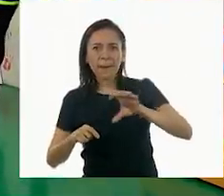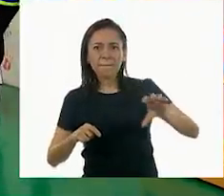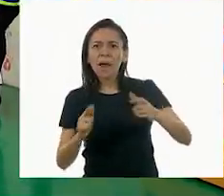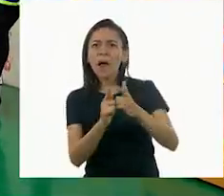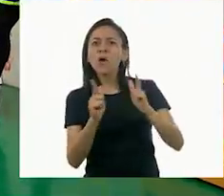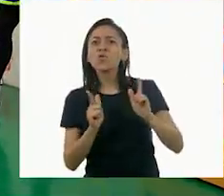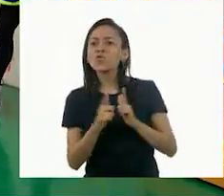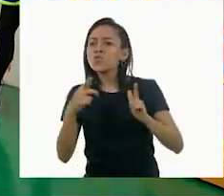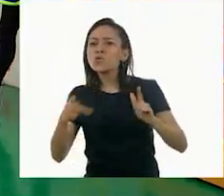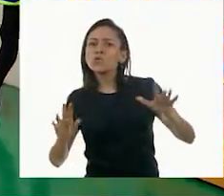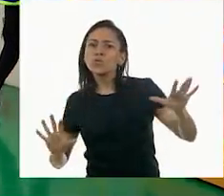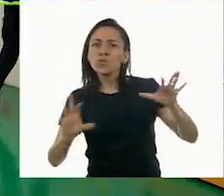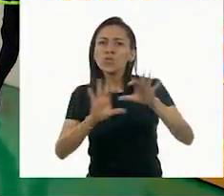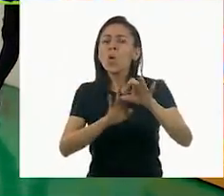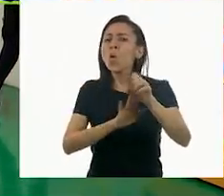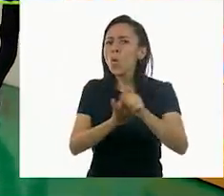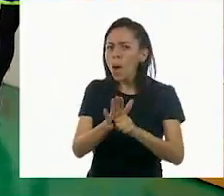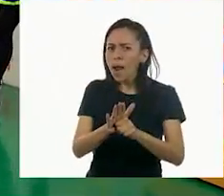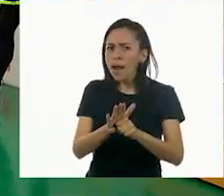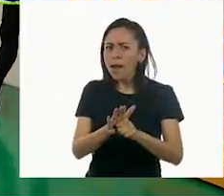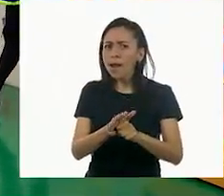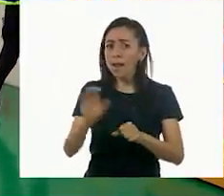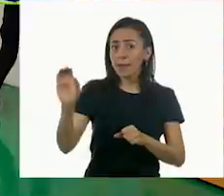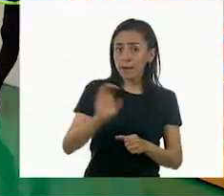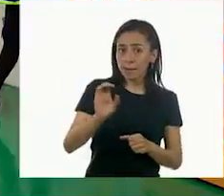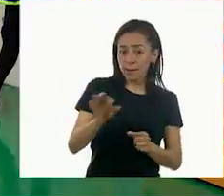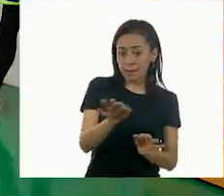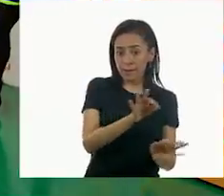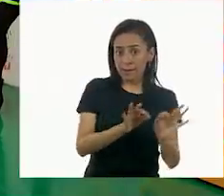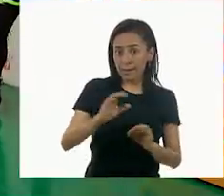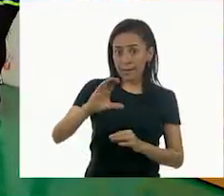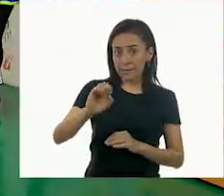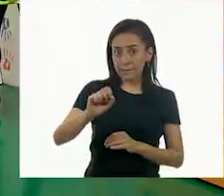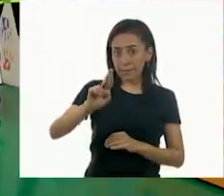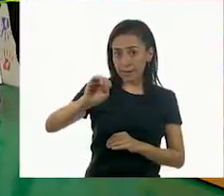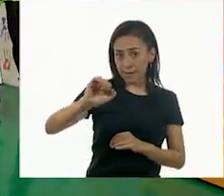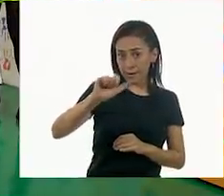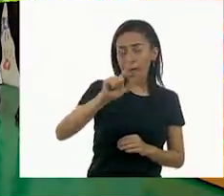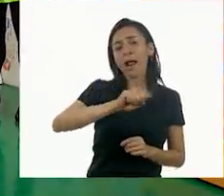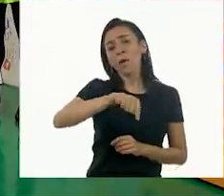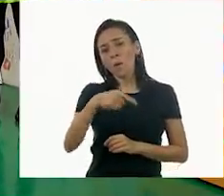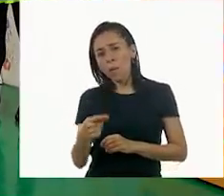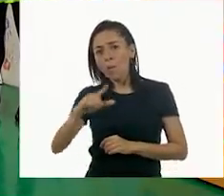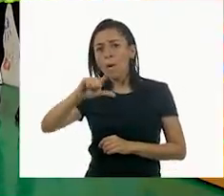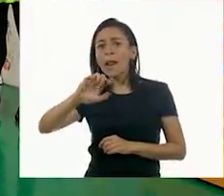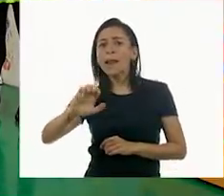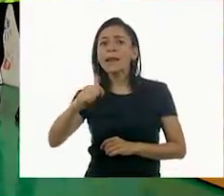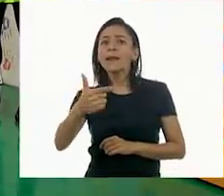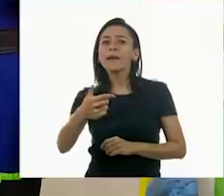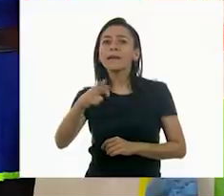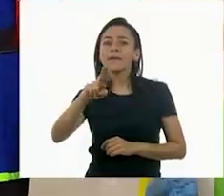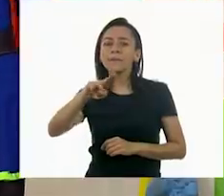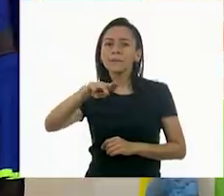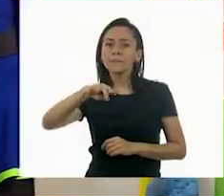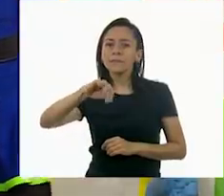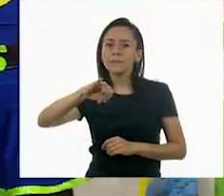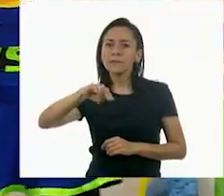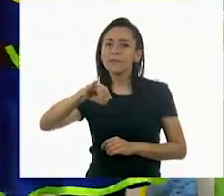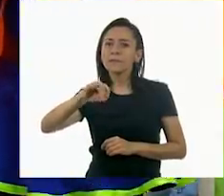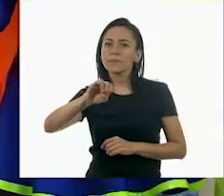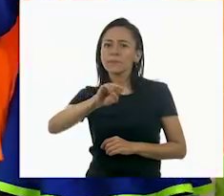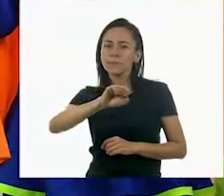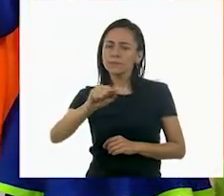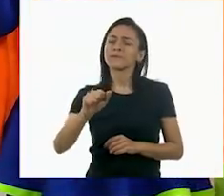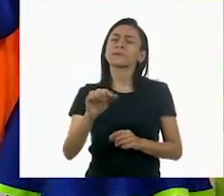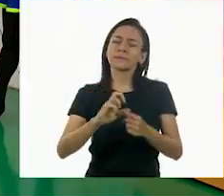pertenecería? ¿Al de los cereales o al de las leguminosas y alimentos de origen animal? ¿A cuál quieres, pues maestra? Vamos a dar una